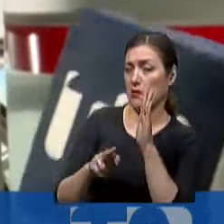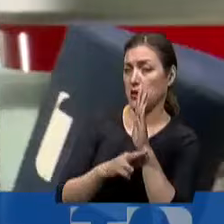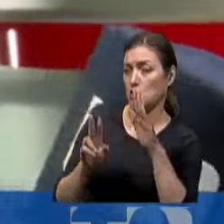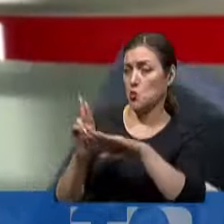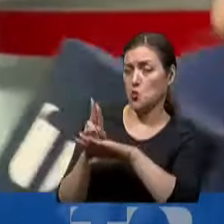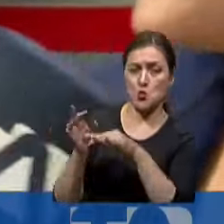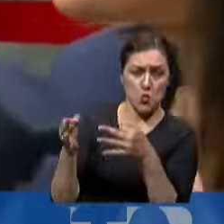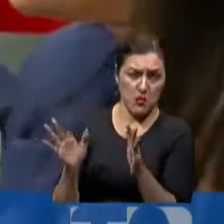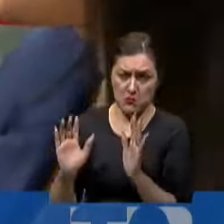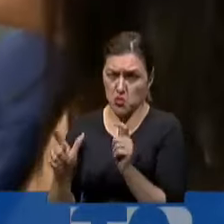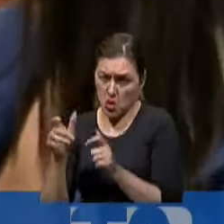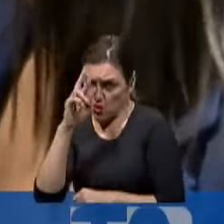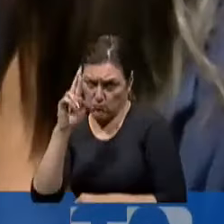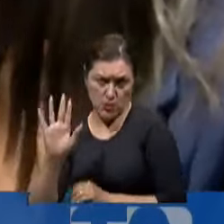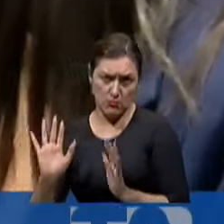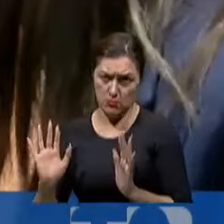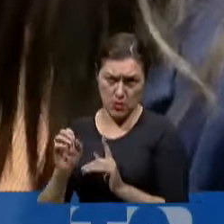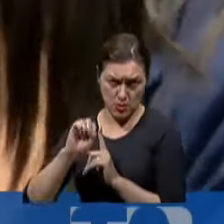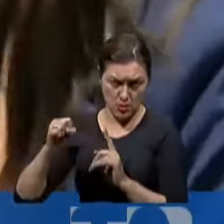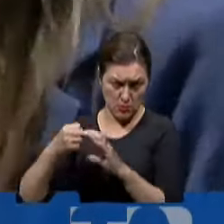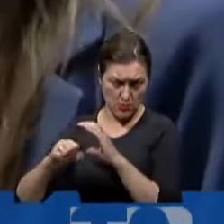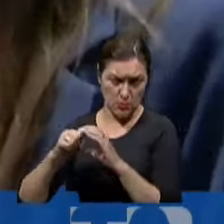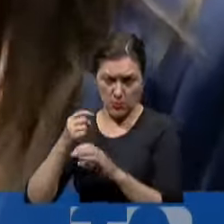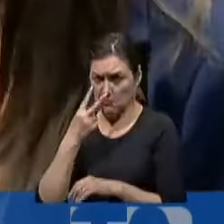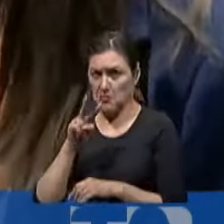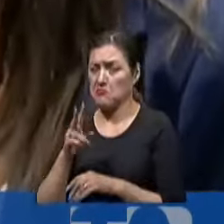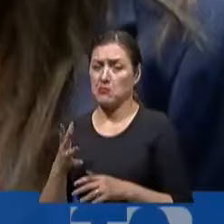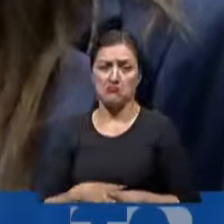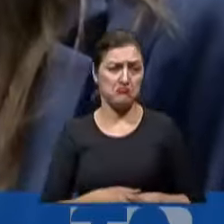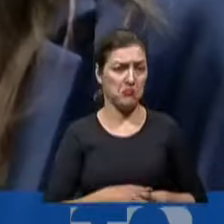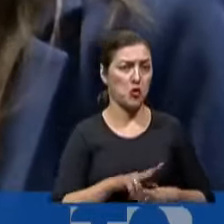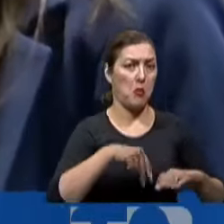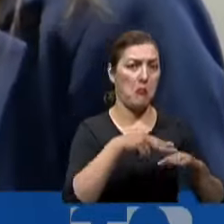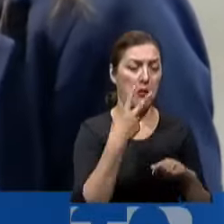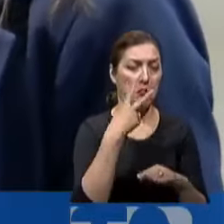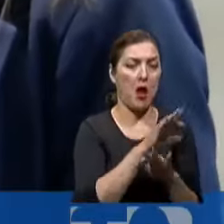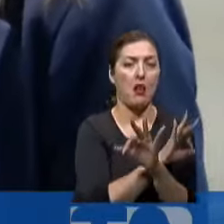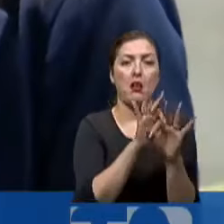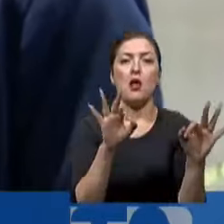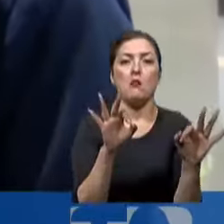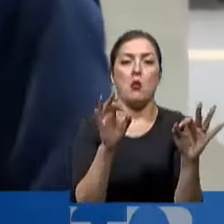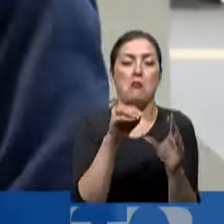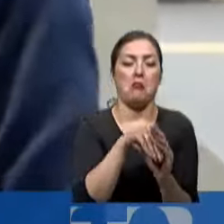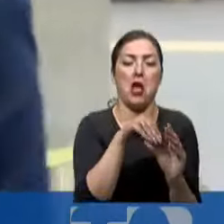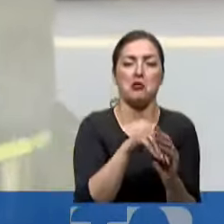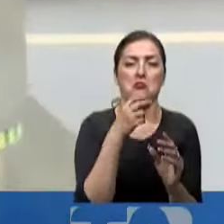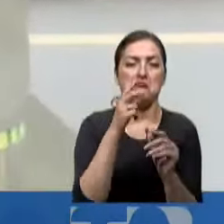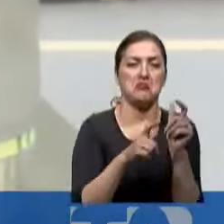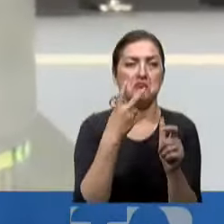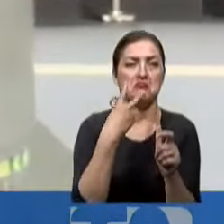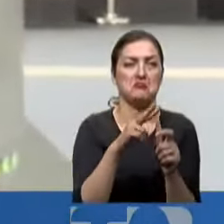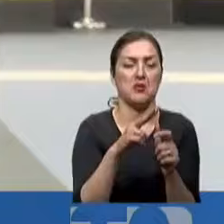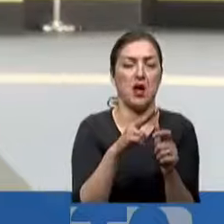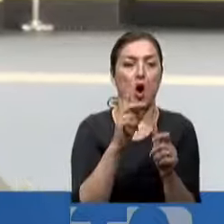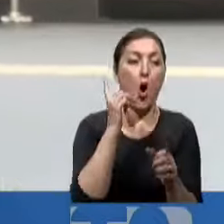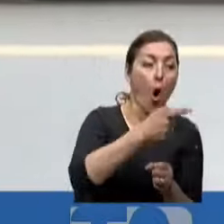de uso, los usuarios sí están respetando este sistema de transporte. ¿Cómo ves? Sí, normal. Igual está limpio por dentro. Igual la gente acata